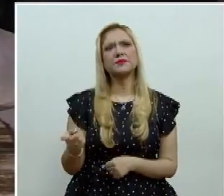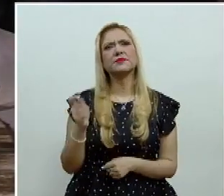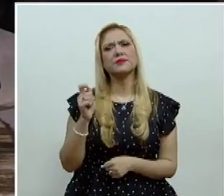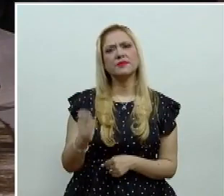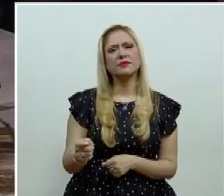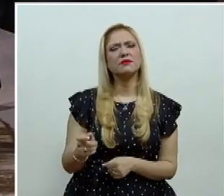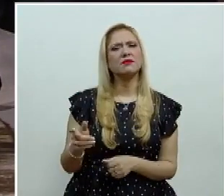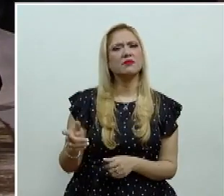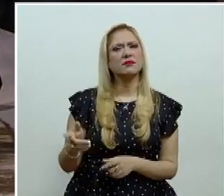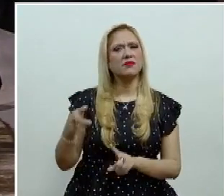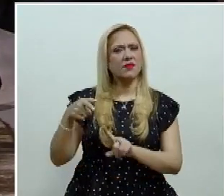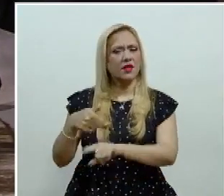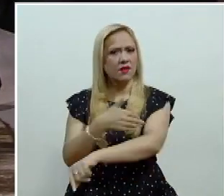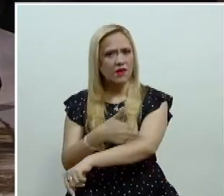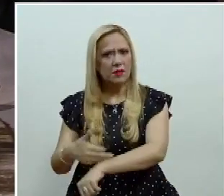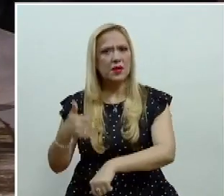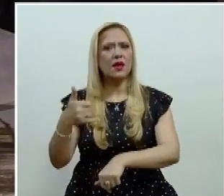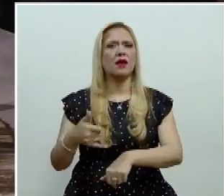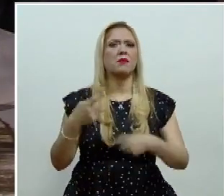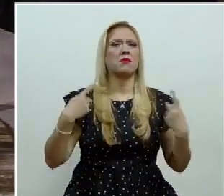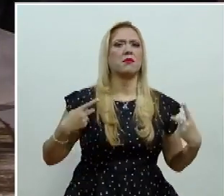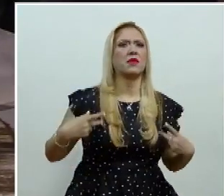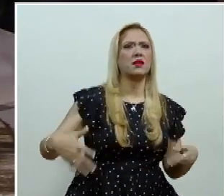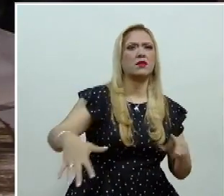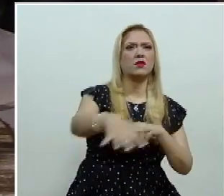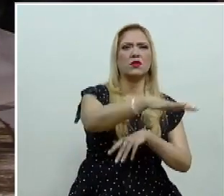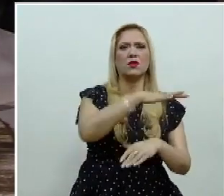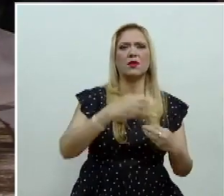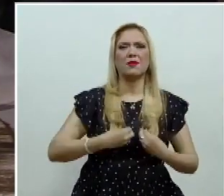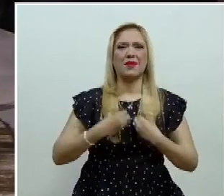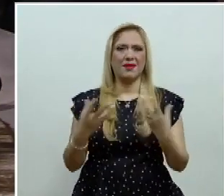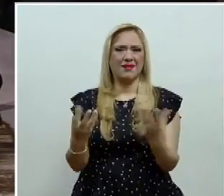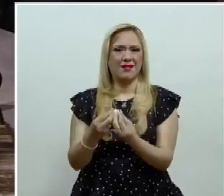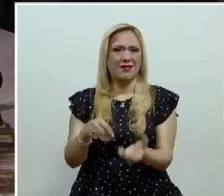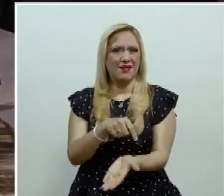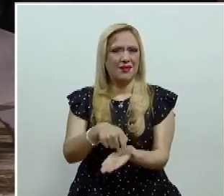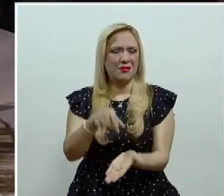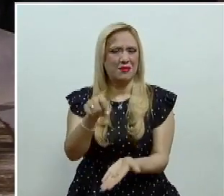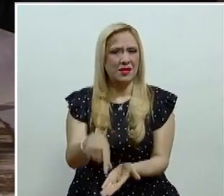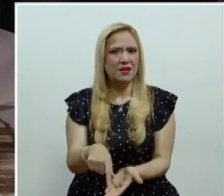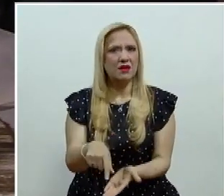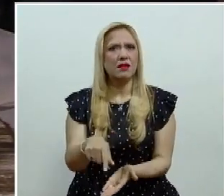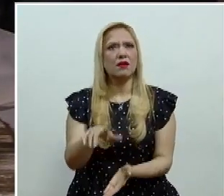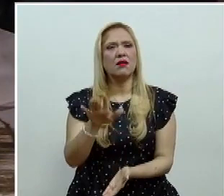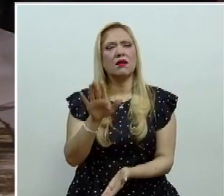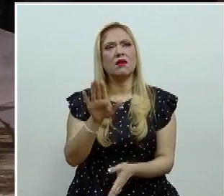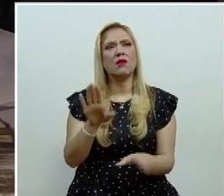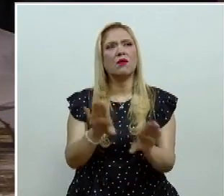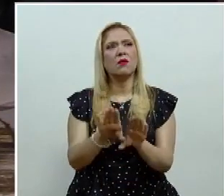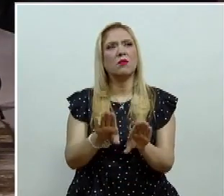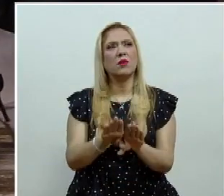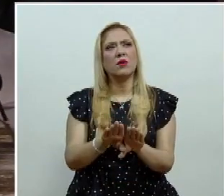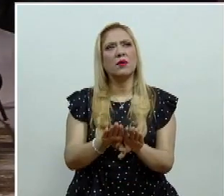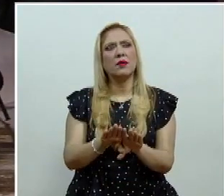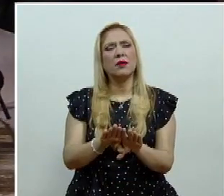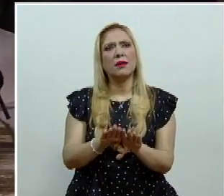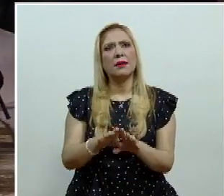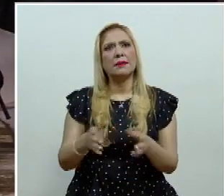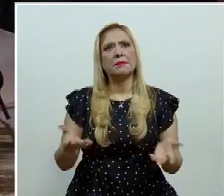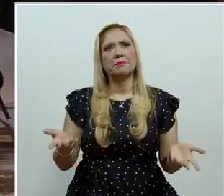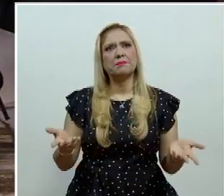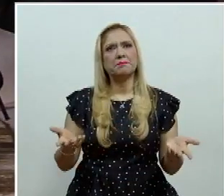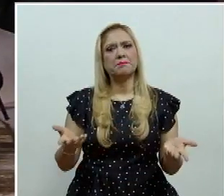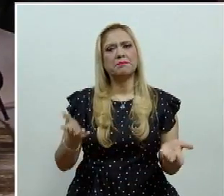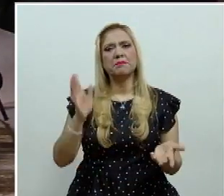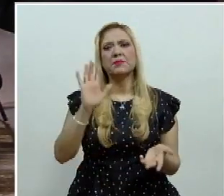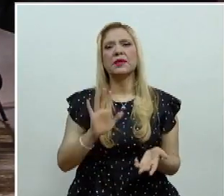o indirecta, en realidad el tema del feminicidio pasa, como se dice muchas veces en el ejemplo, se avienta